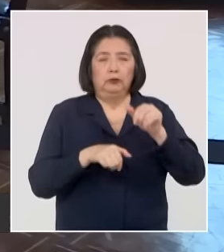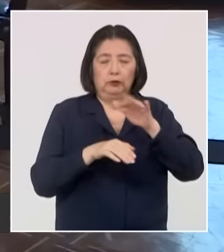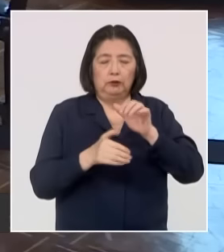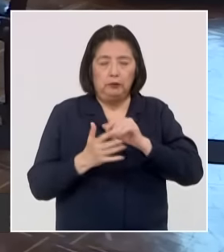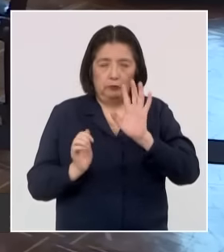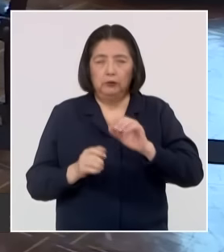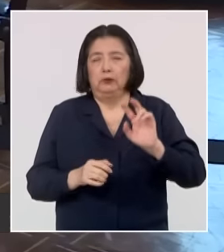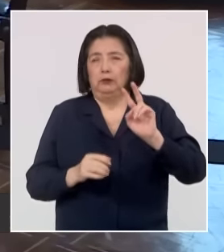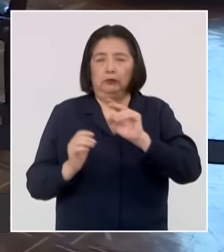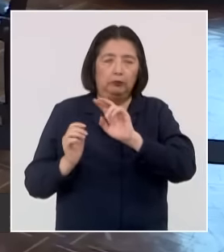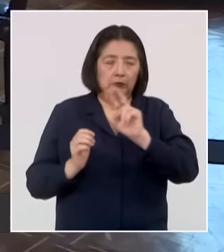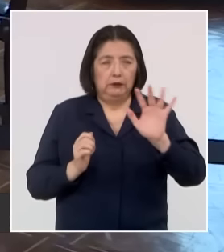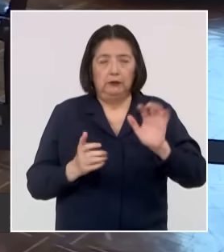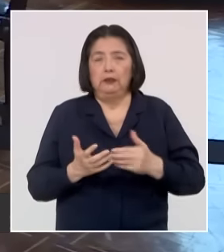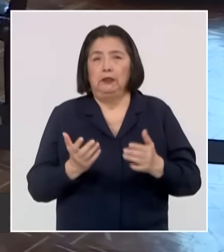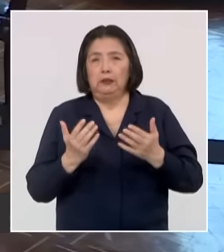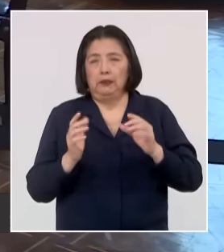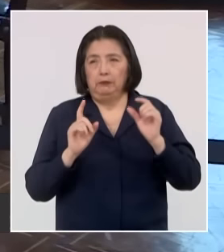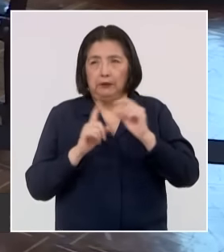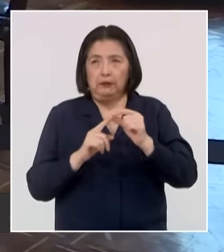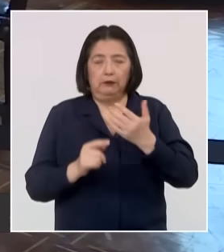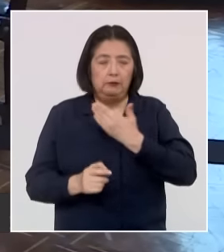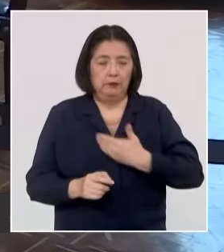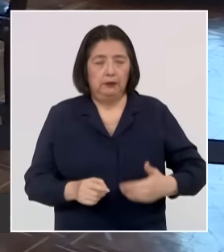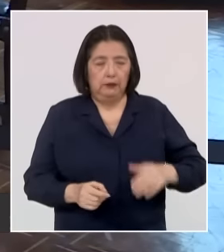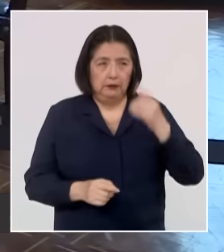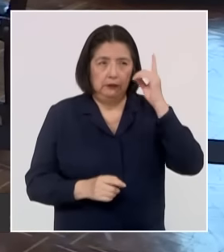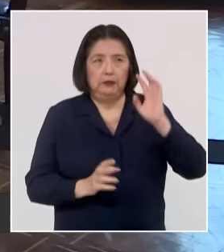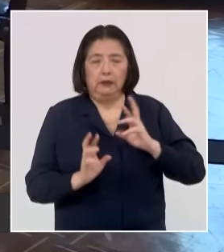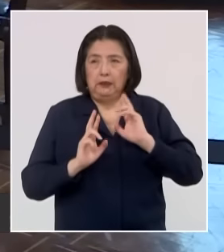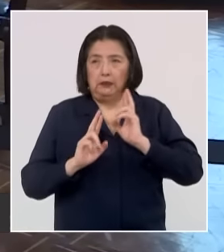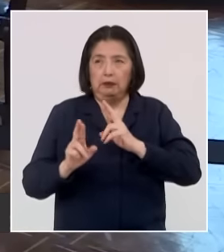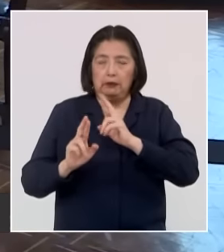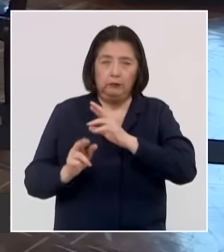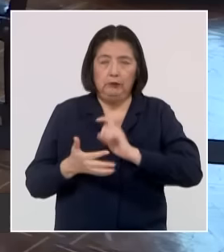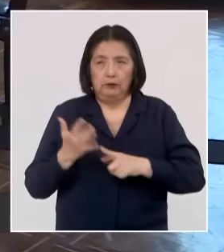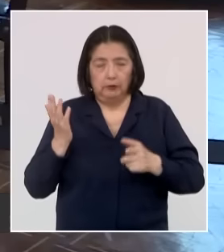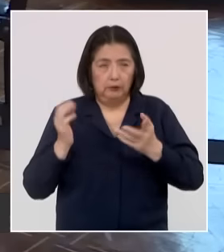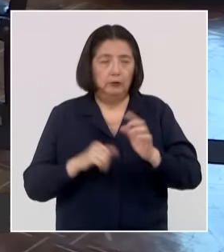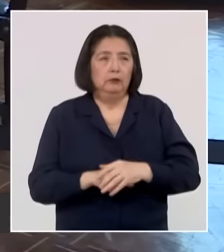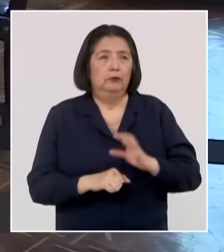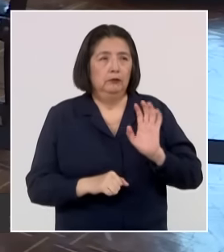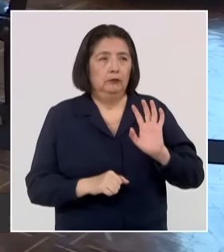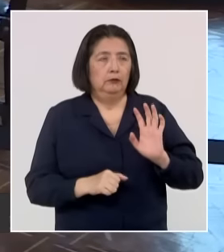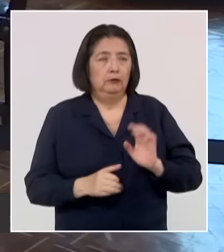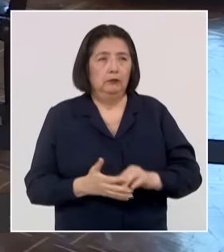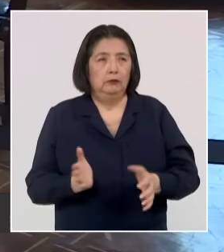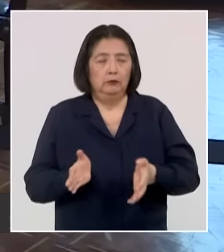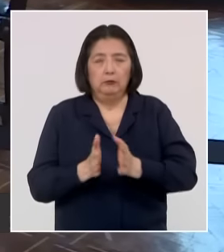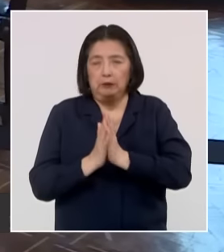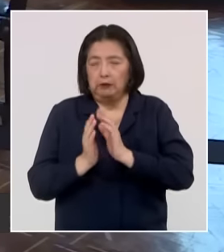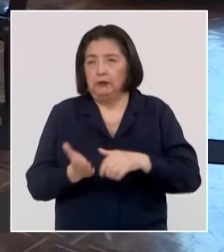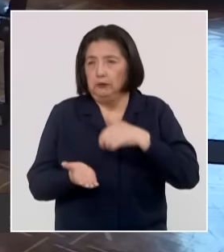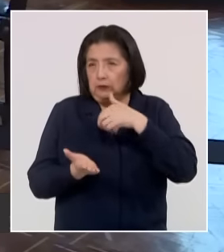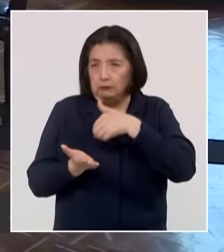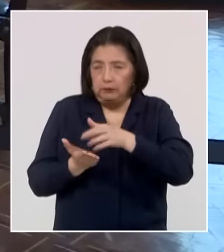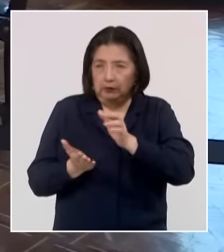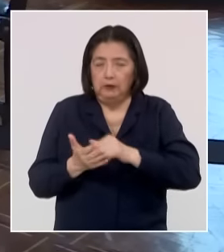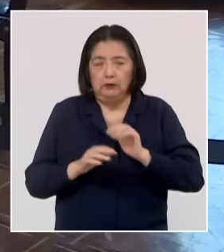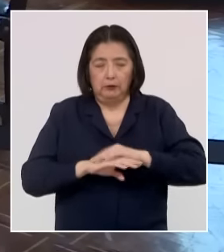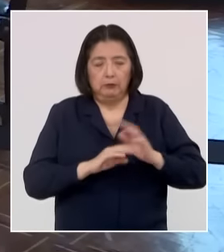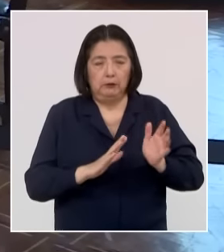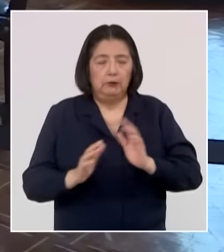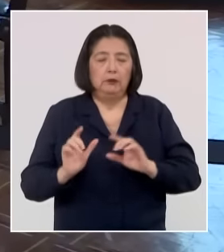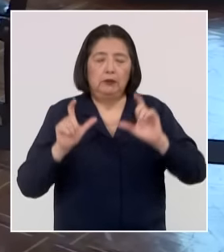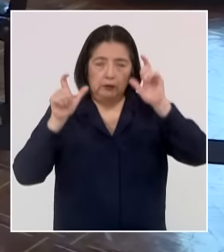palabras de la presidenta Dina Boluarte hace unos instantes en respuesta, pues, a lo que ha sido una moción de vacancia que se viene preparando en